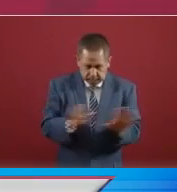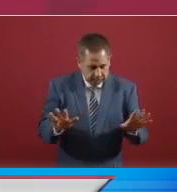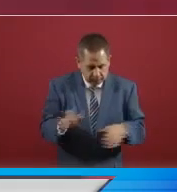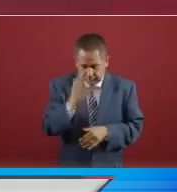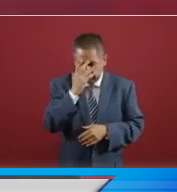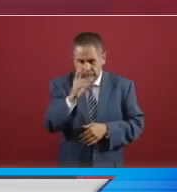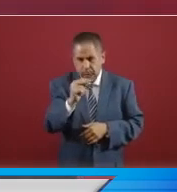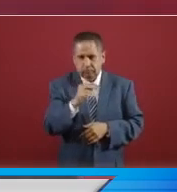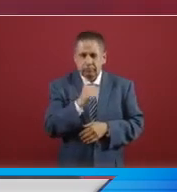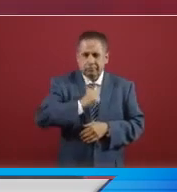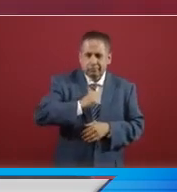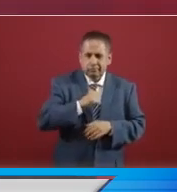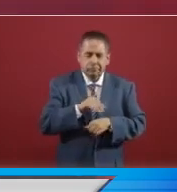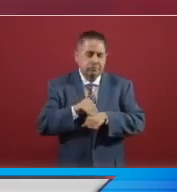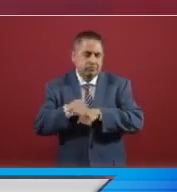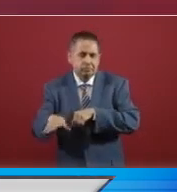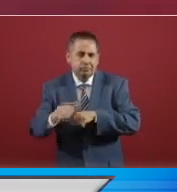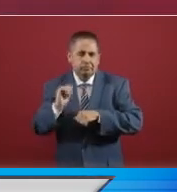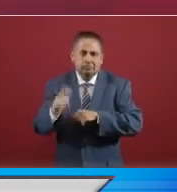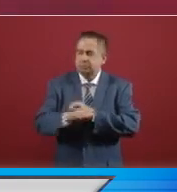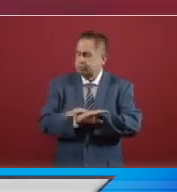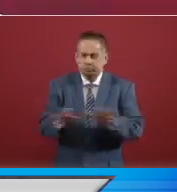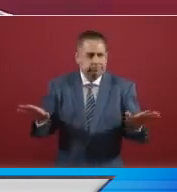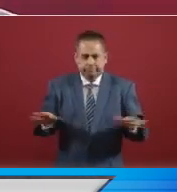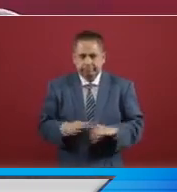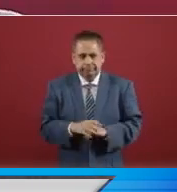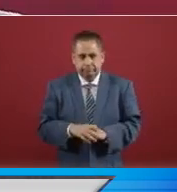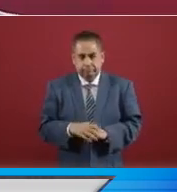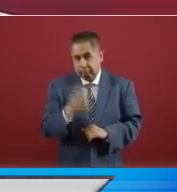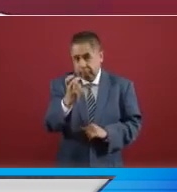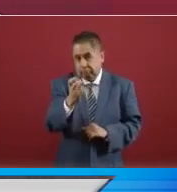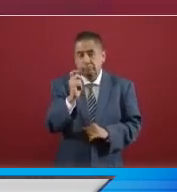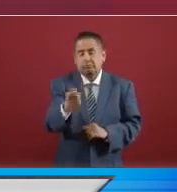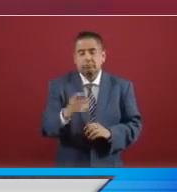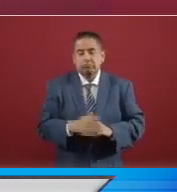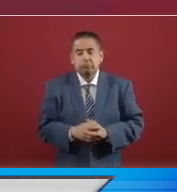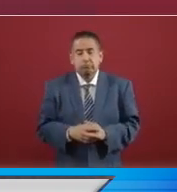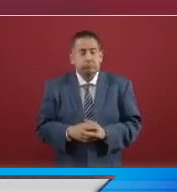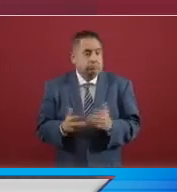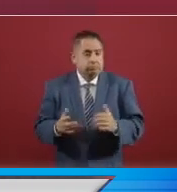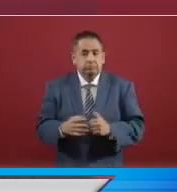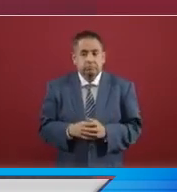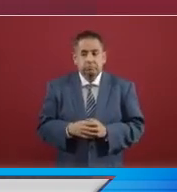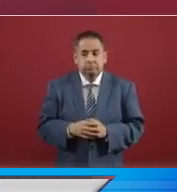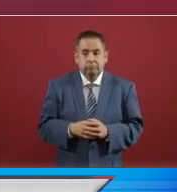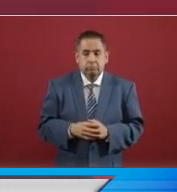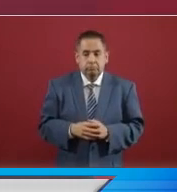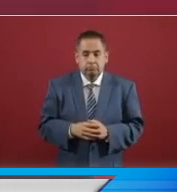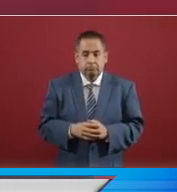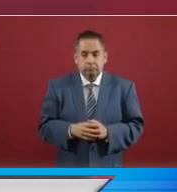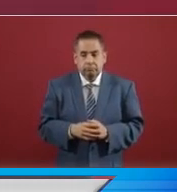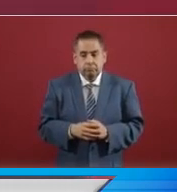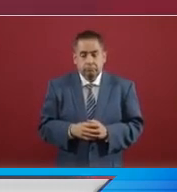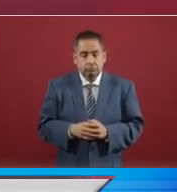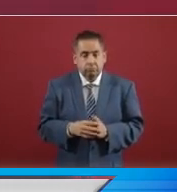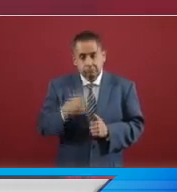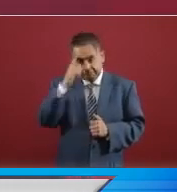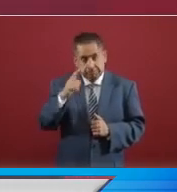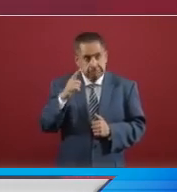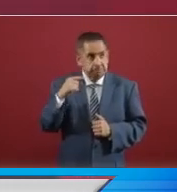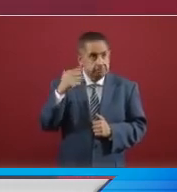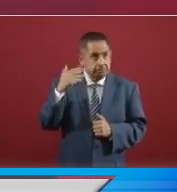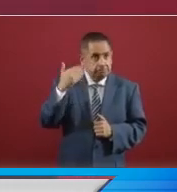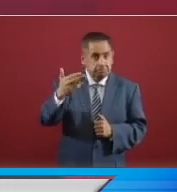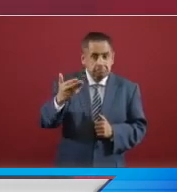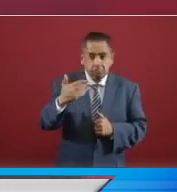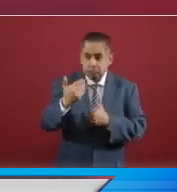compra de medicamentos para el sector salud en México. Este empresario fue quien organizó los foros de salud para este nuevo gobierno. El presidente Andrés Manuel